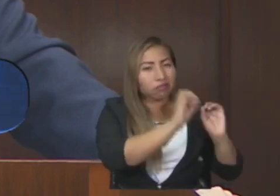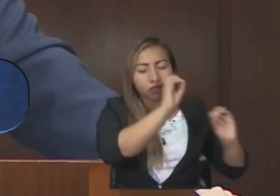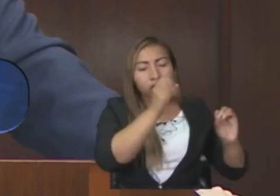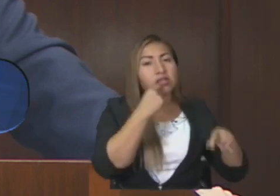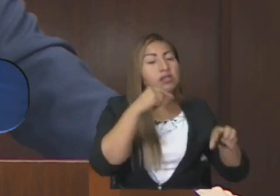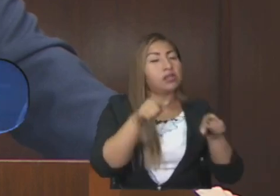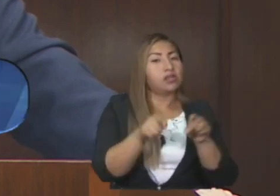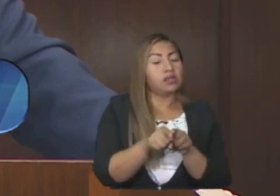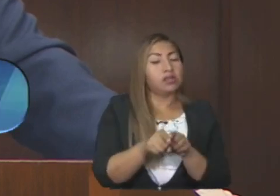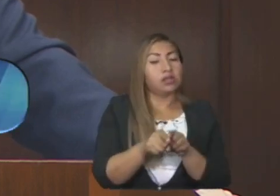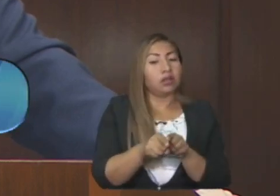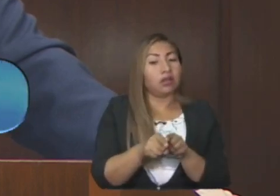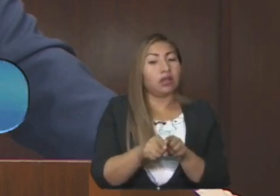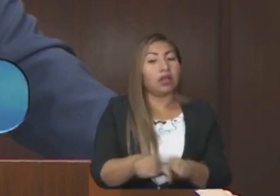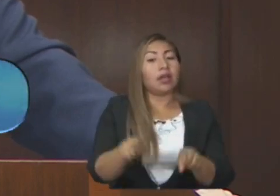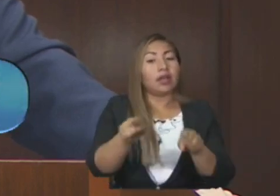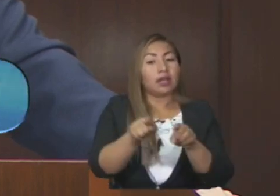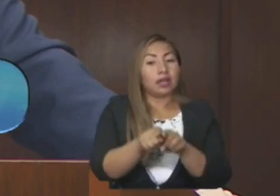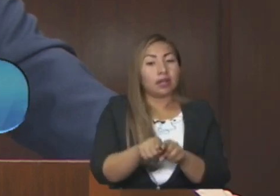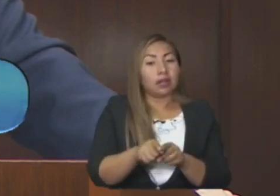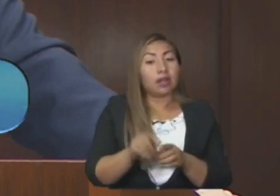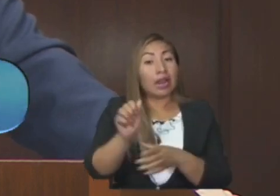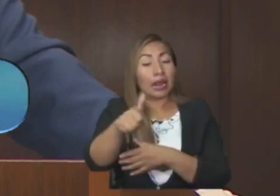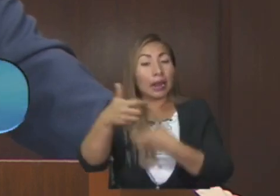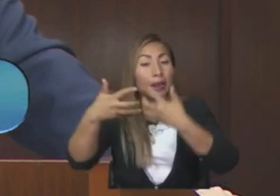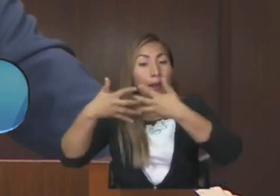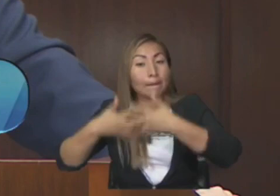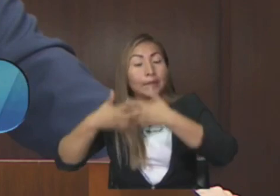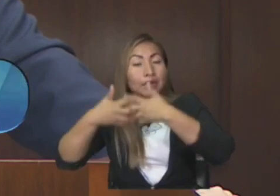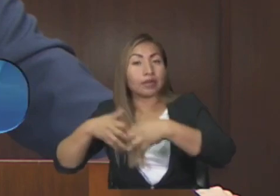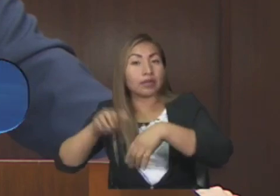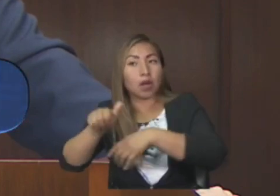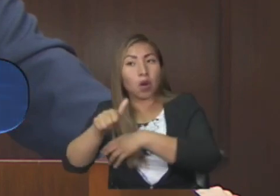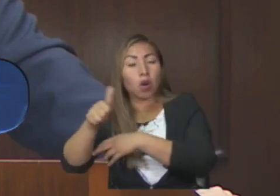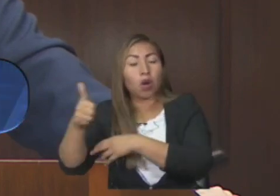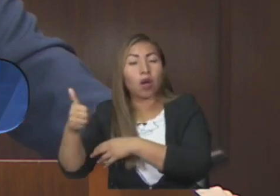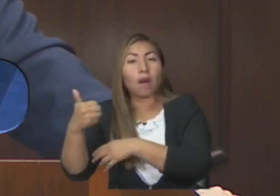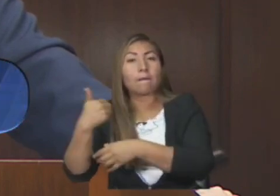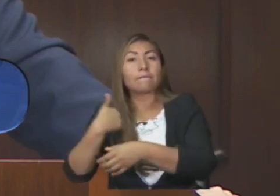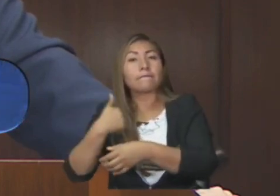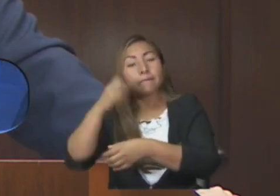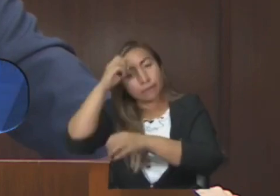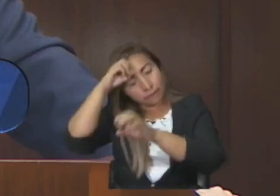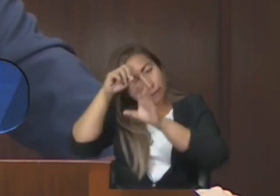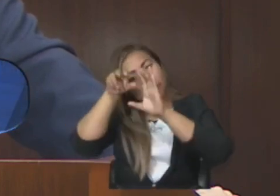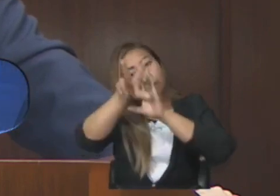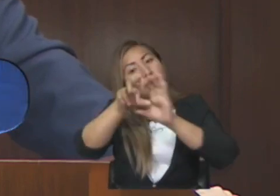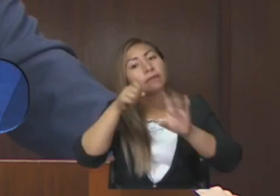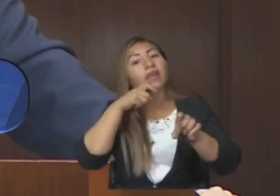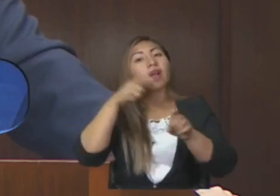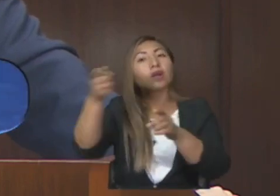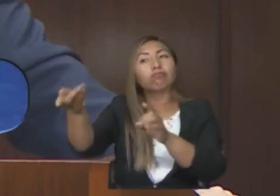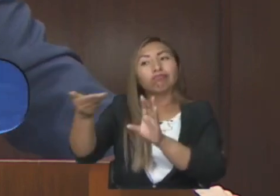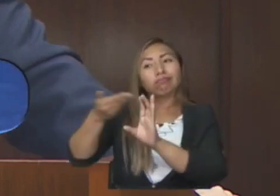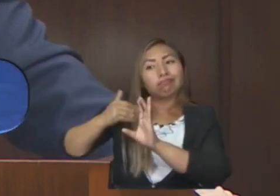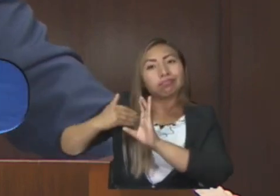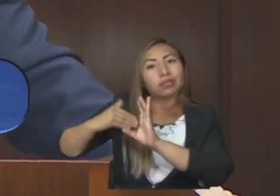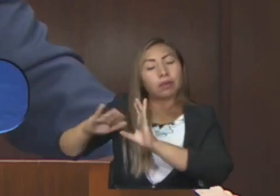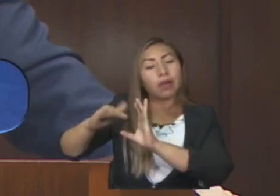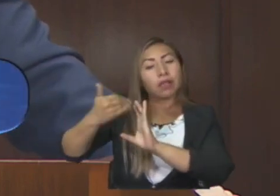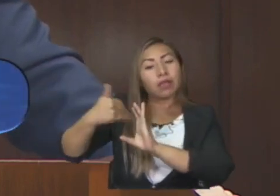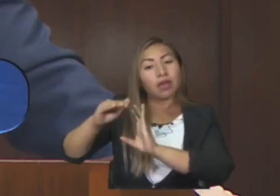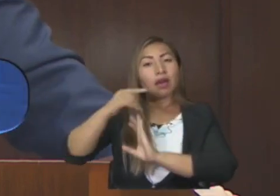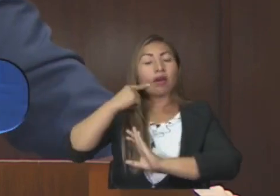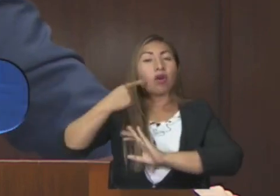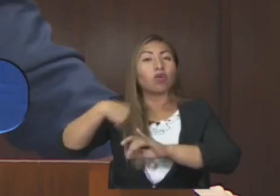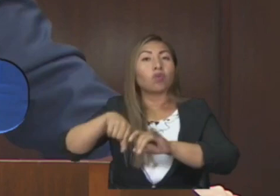Además, First Quantum Minerals y Minera Panamá enviaron al Gobierno de Panamá una notificación de intención de